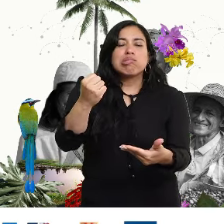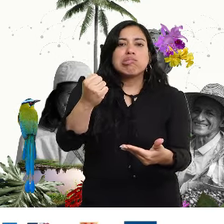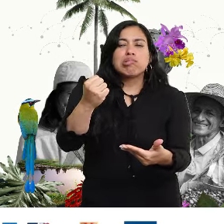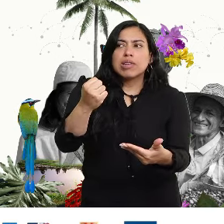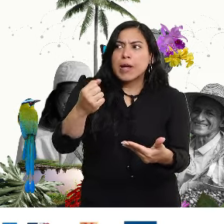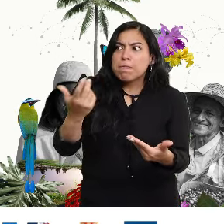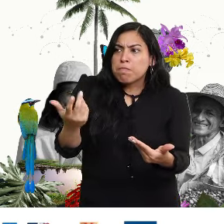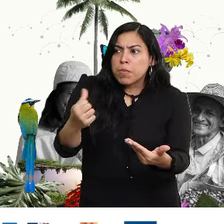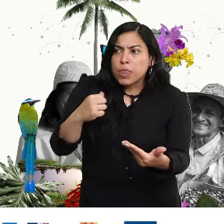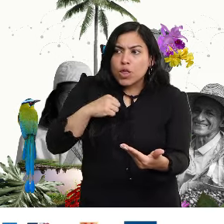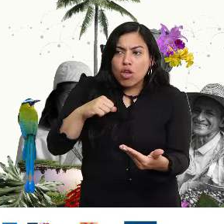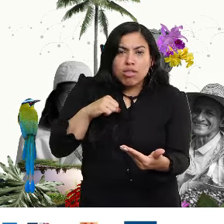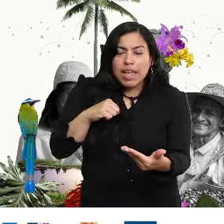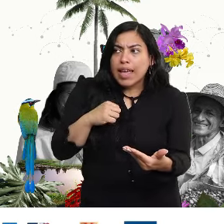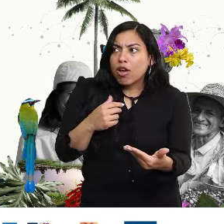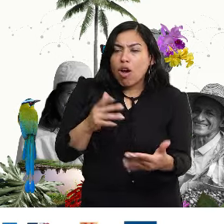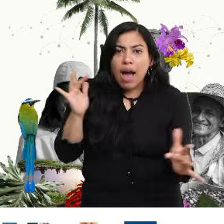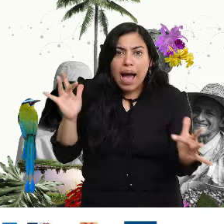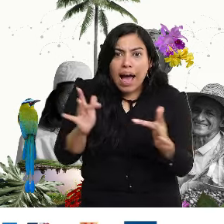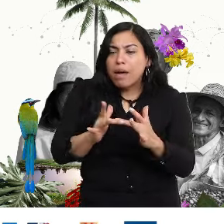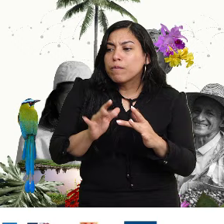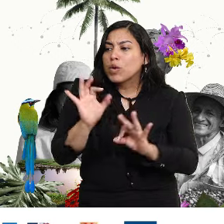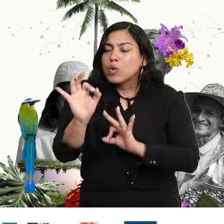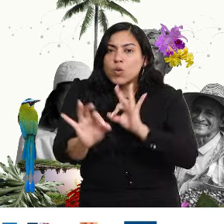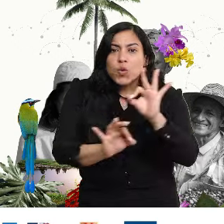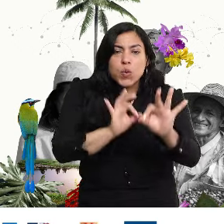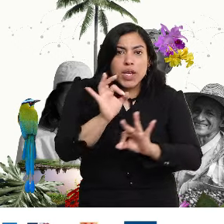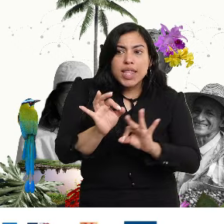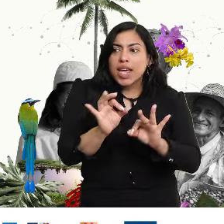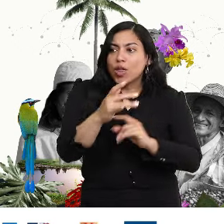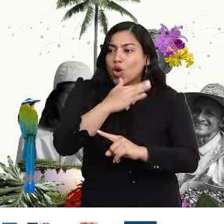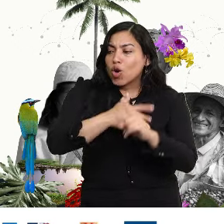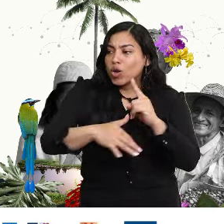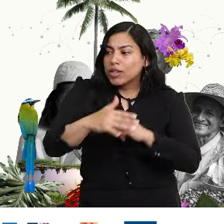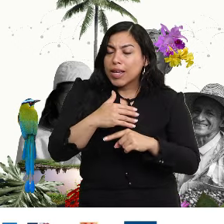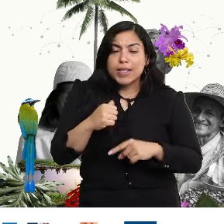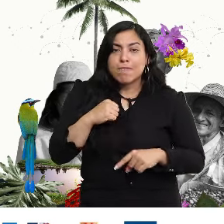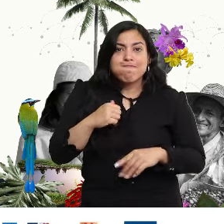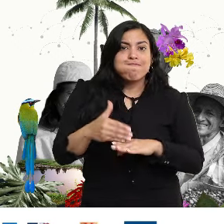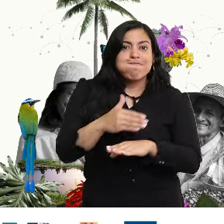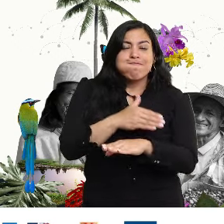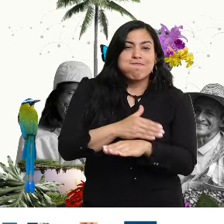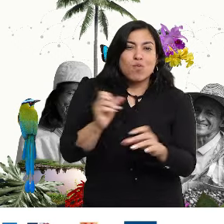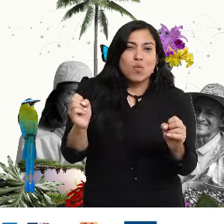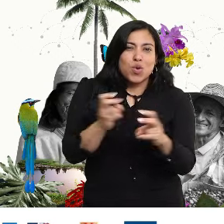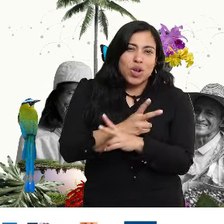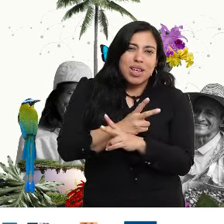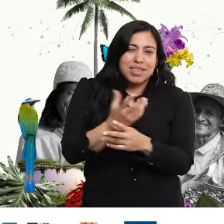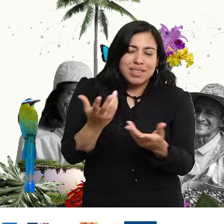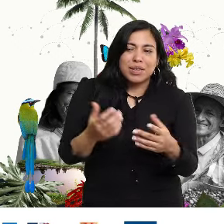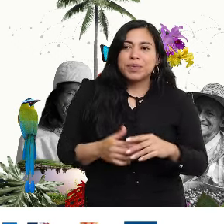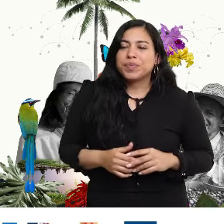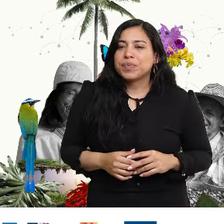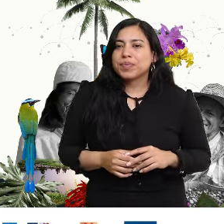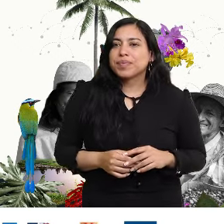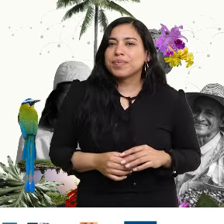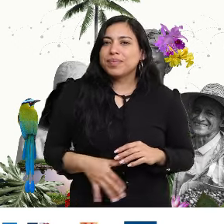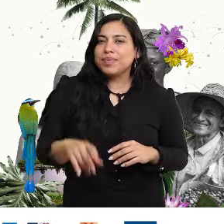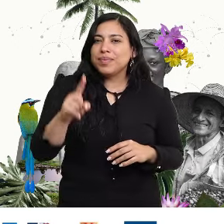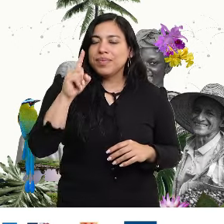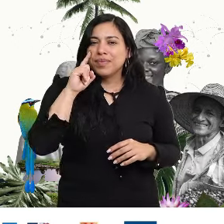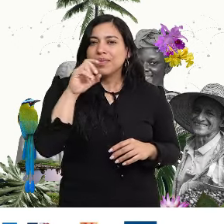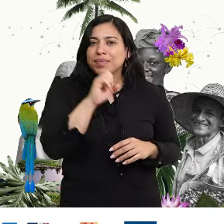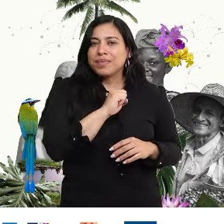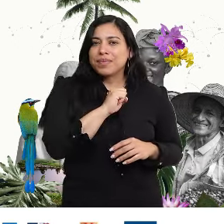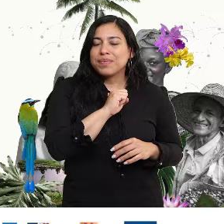los instrumentos adecuados para conservar en contextos de conflicto o violencia o fragilidad. Entonces eso nos pone,